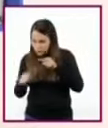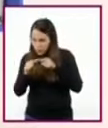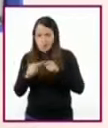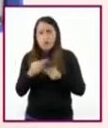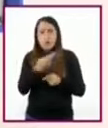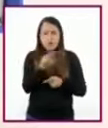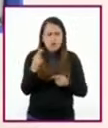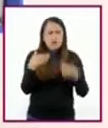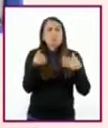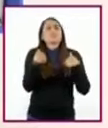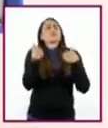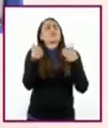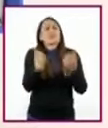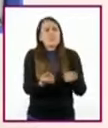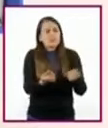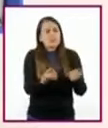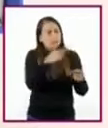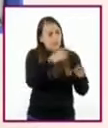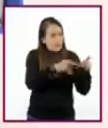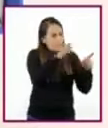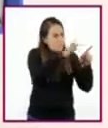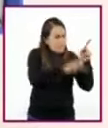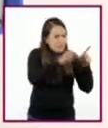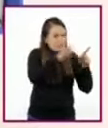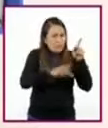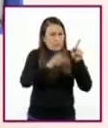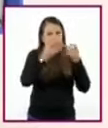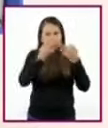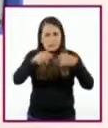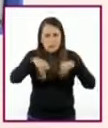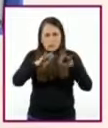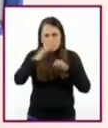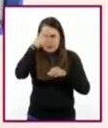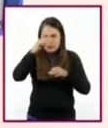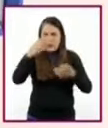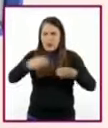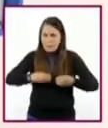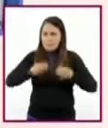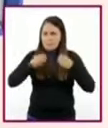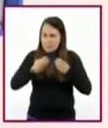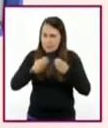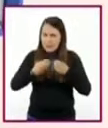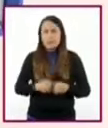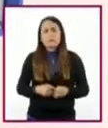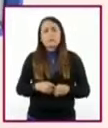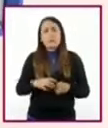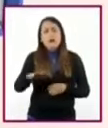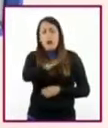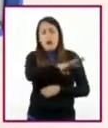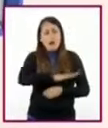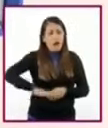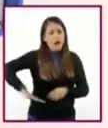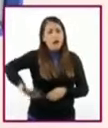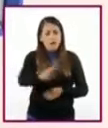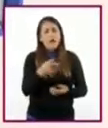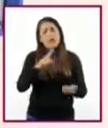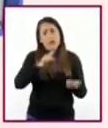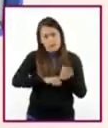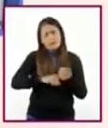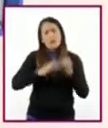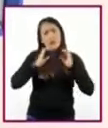cuáles son los elementos esenciales para la vida y que se encuentran en el organismo, como en el